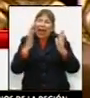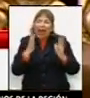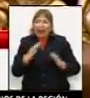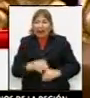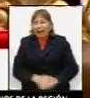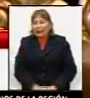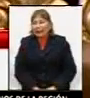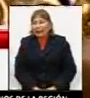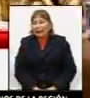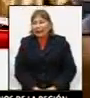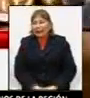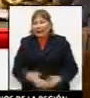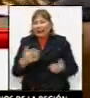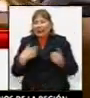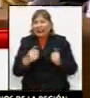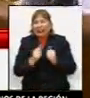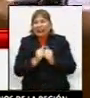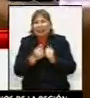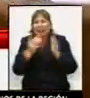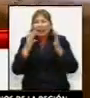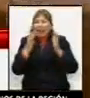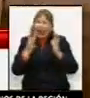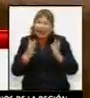le hemos dado a quienes nos acompañan ahora.